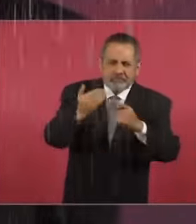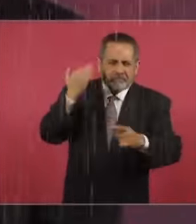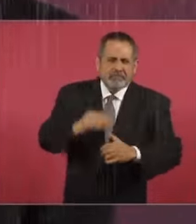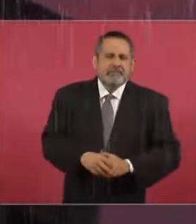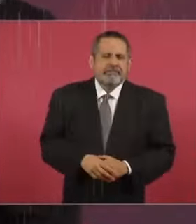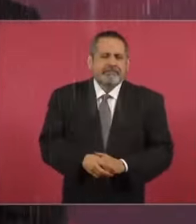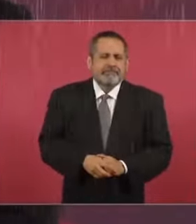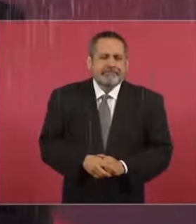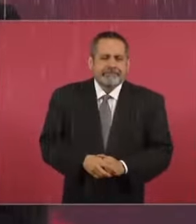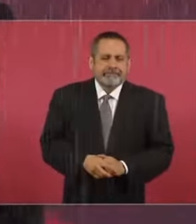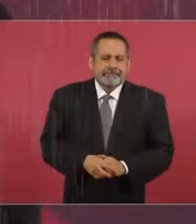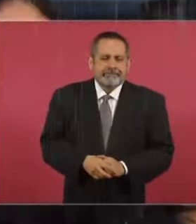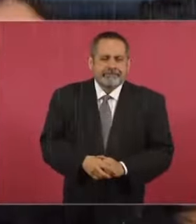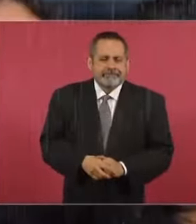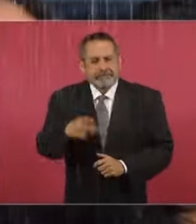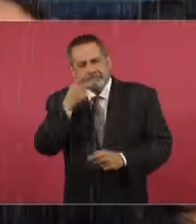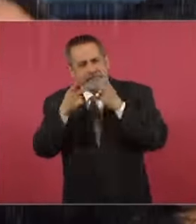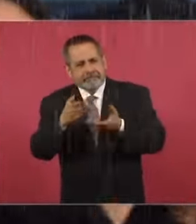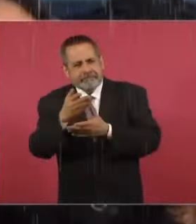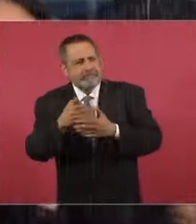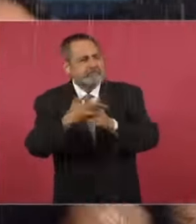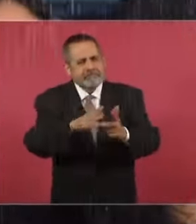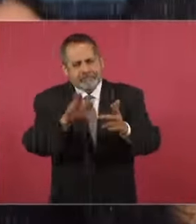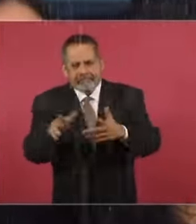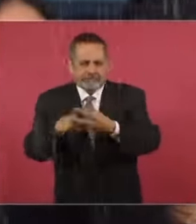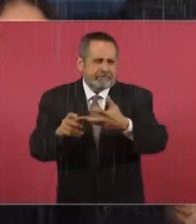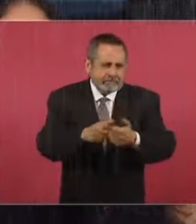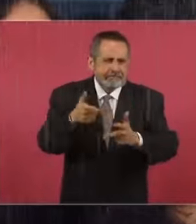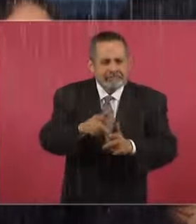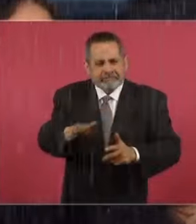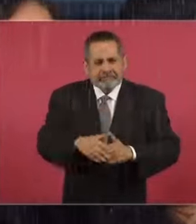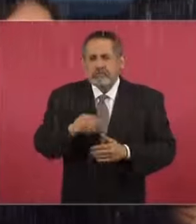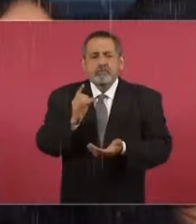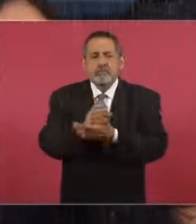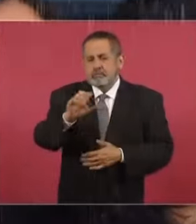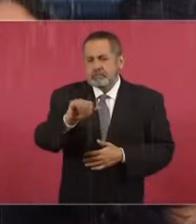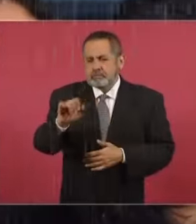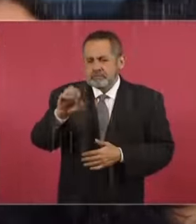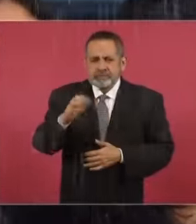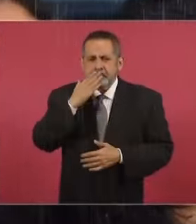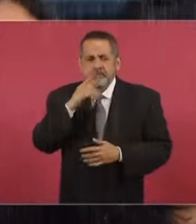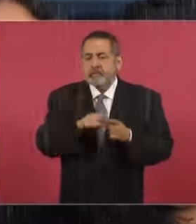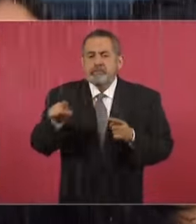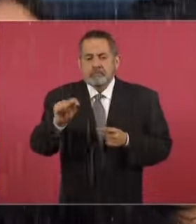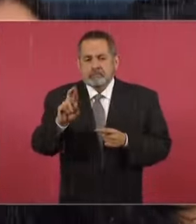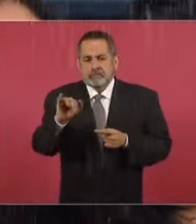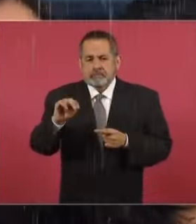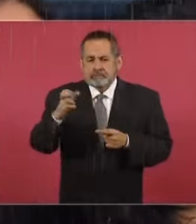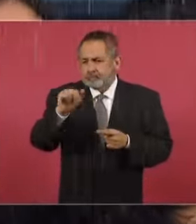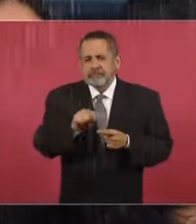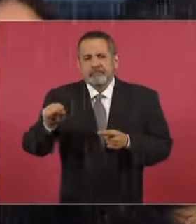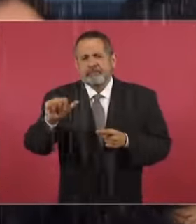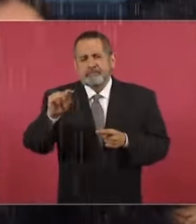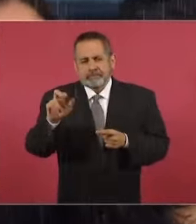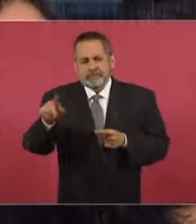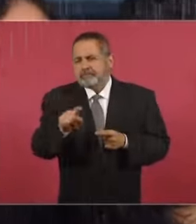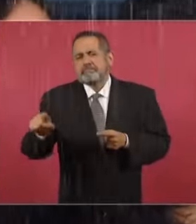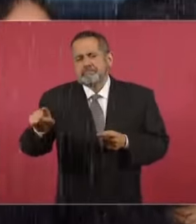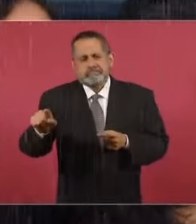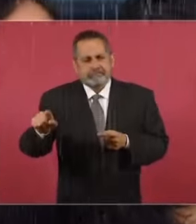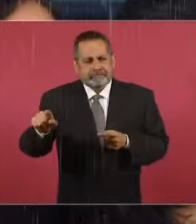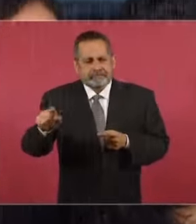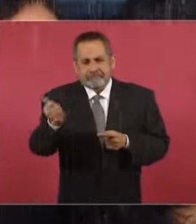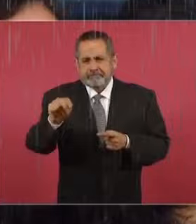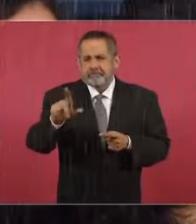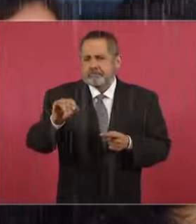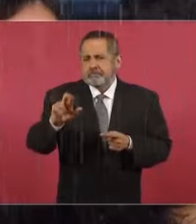10 personas ejecutados levantados asesinados además de ya no solo es cajem Sonora presidente ya se fueron a trincheras a la región de altar se fueron a